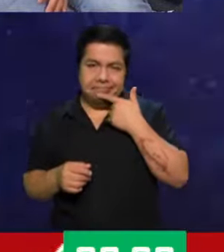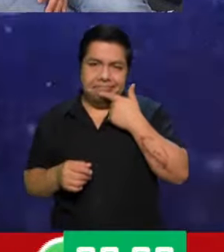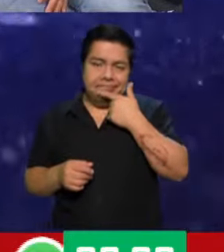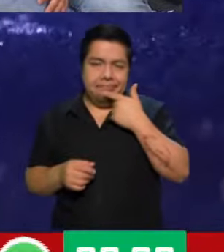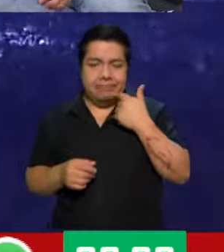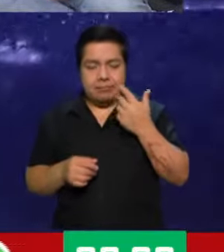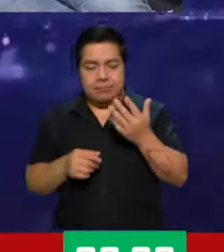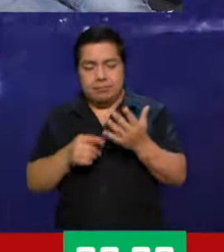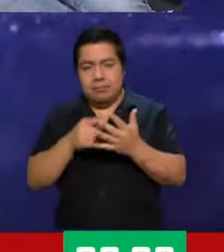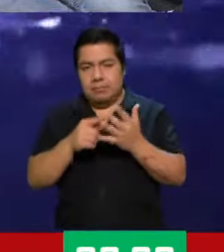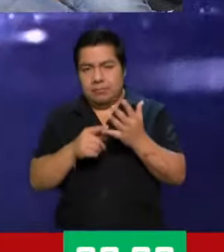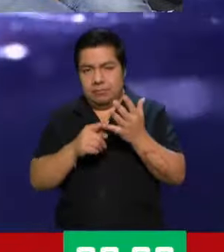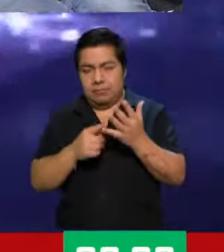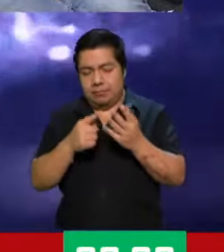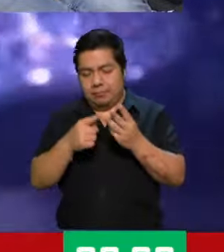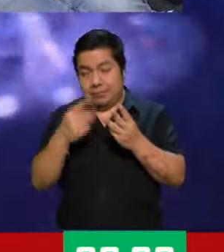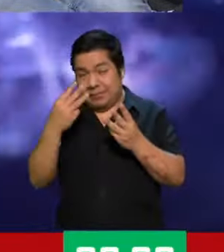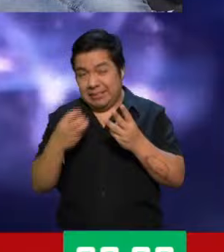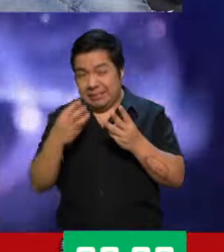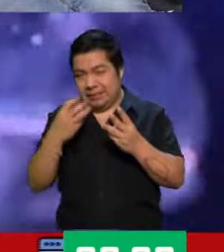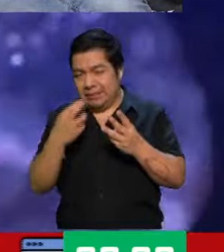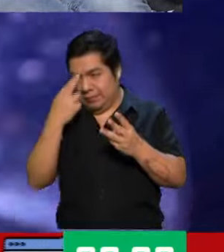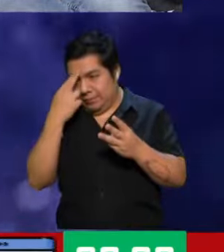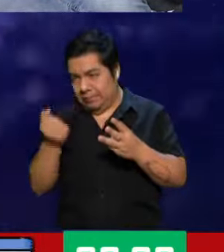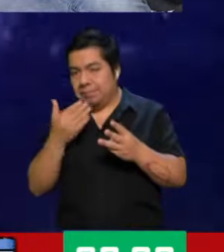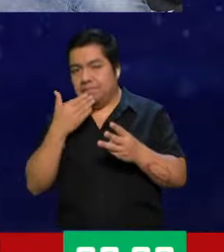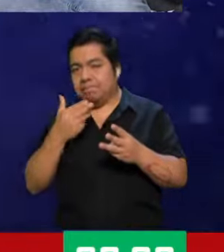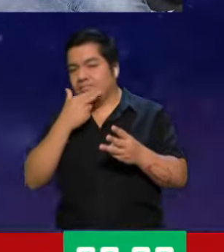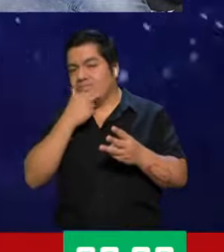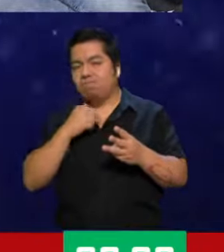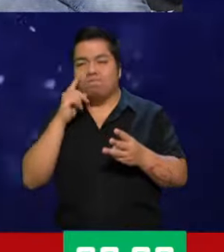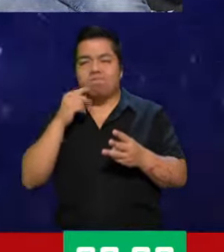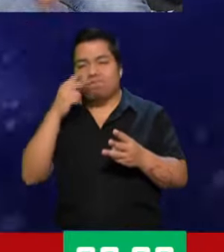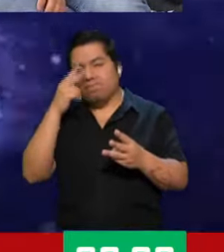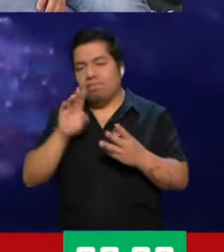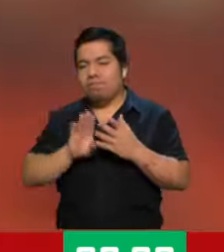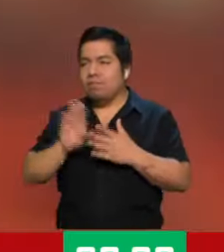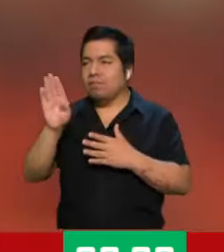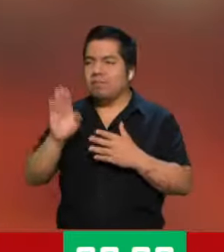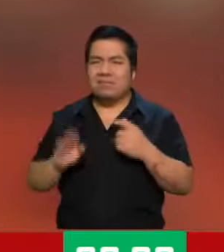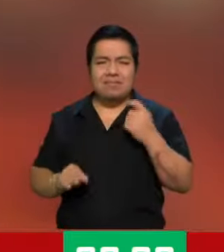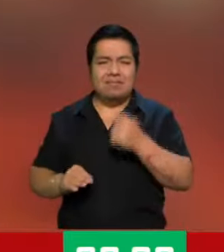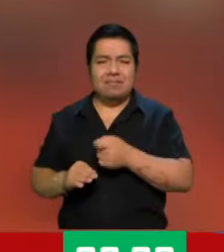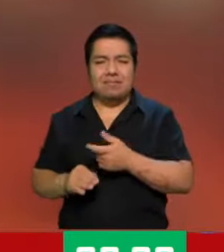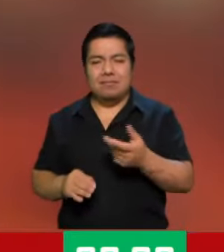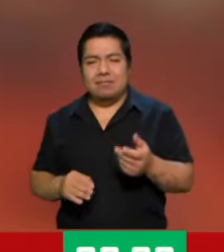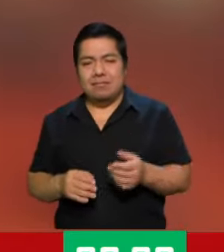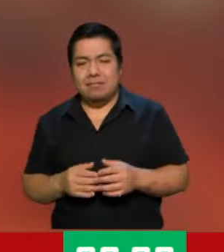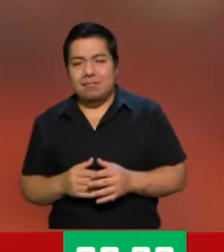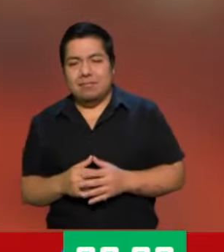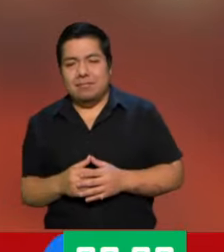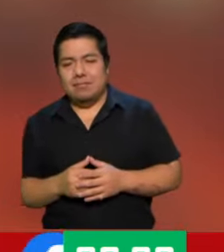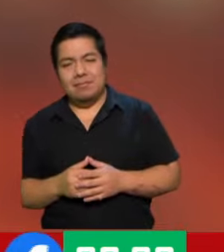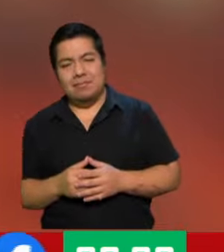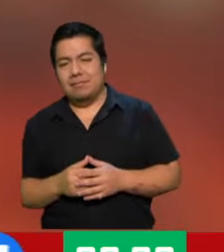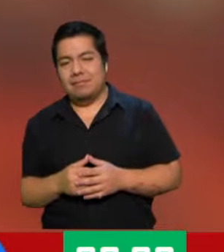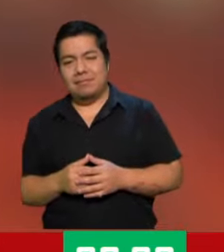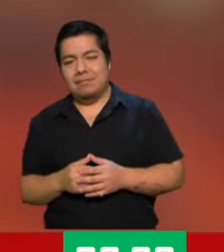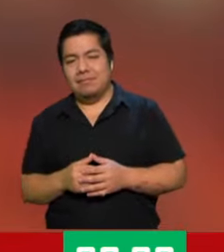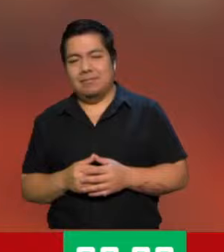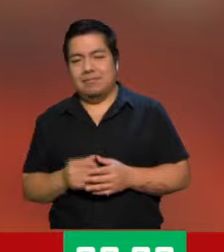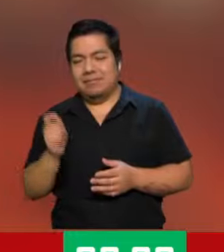enseño con mi tercera razón de por qué es buena que los mexicanos... ¿Eso qué? Ese es un cliché. Ese es un estereotipo que usted... Bueno.